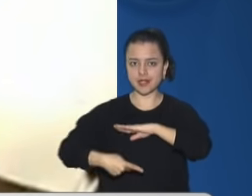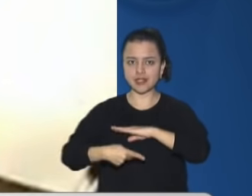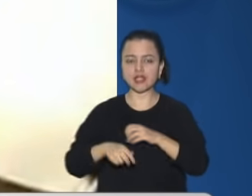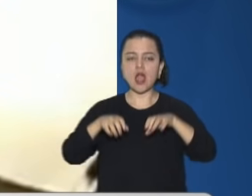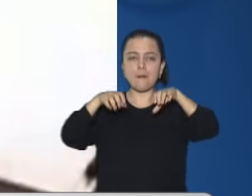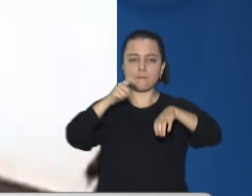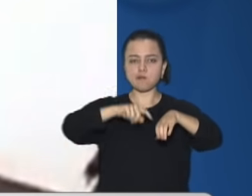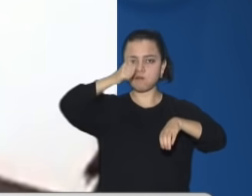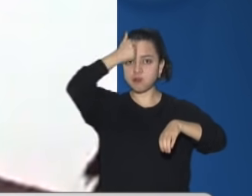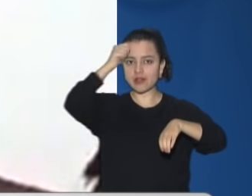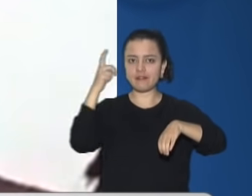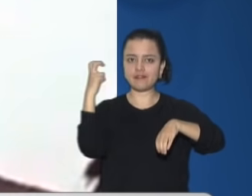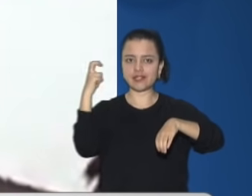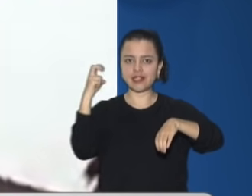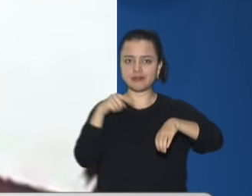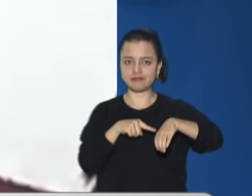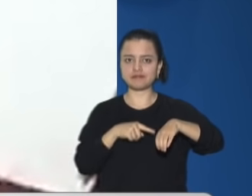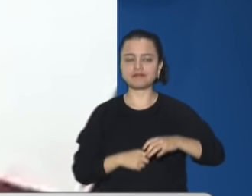fiscalía.